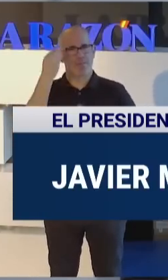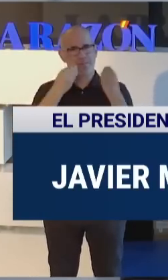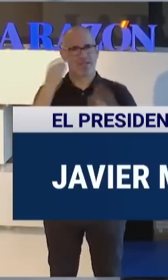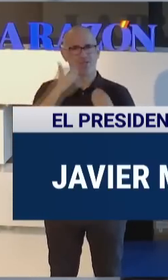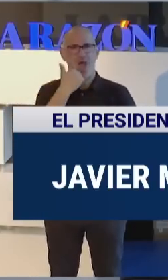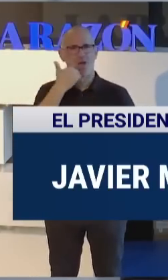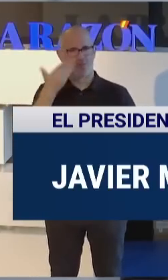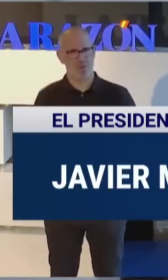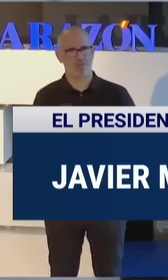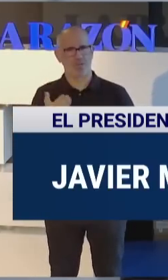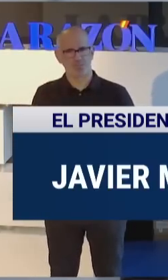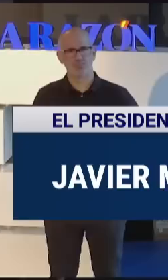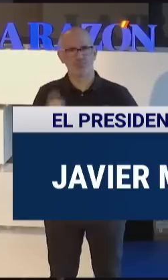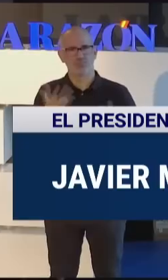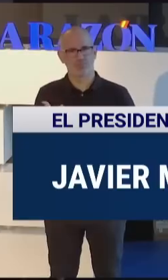fueron importantes